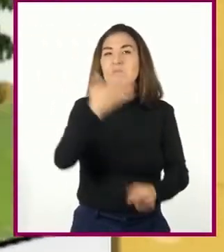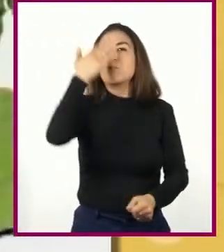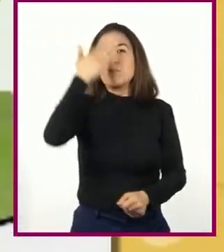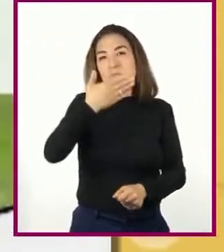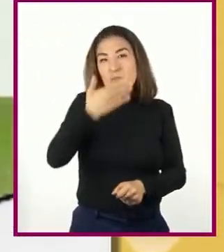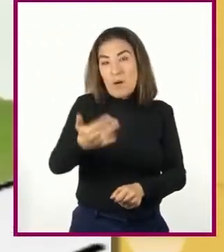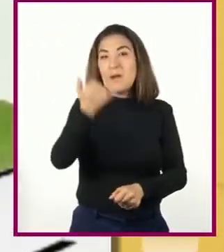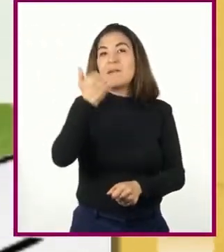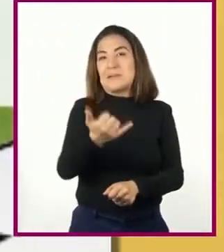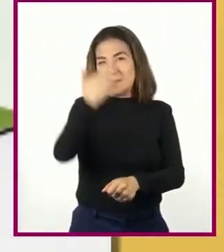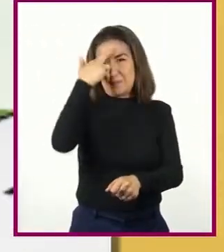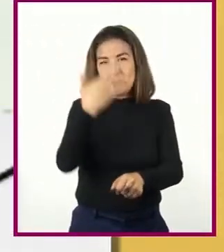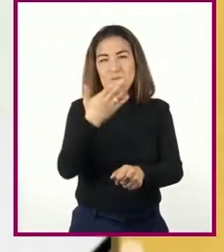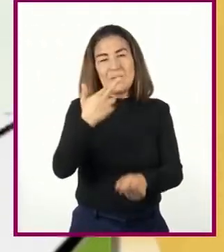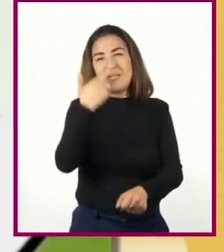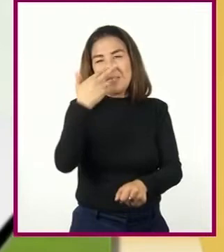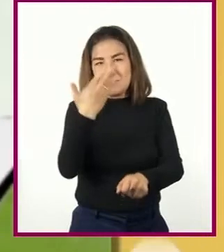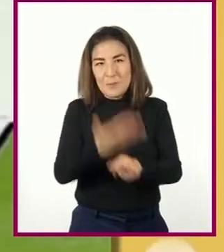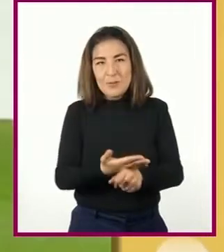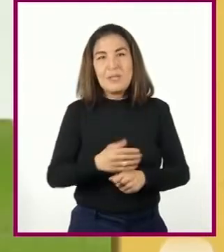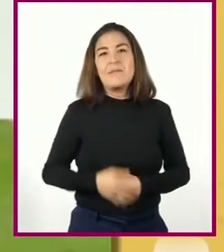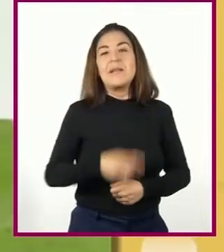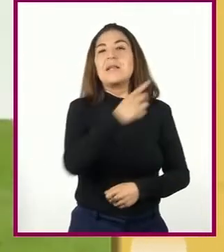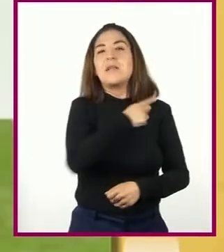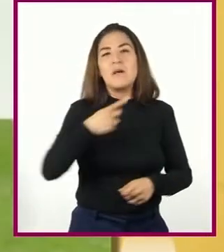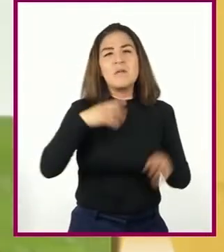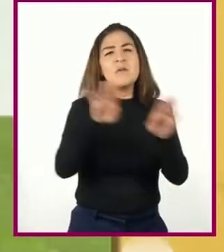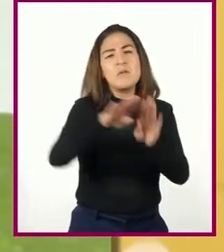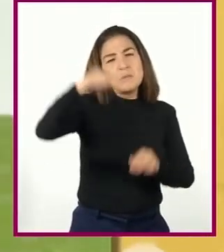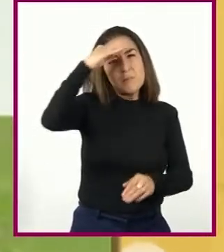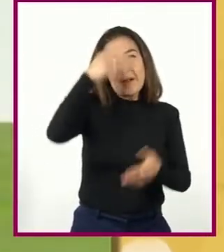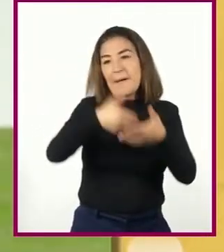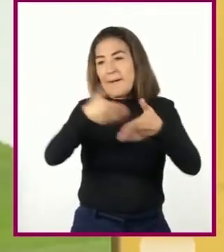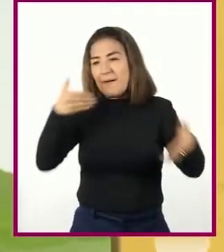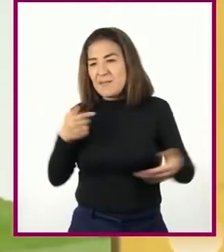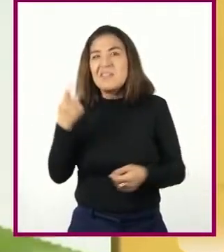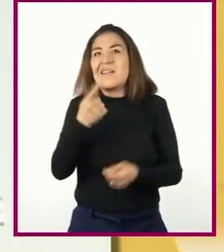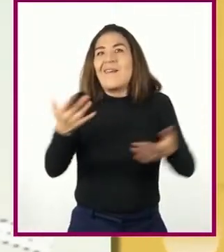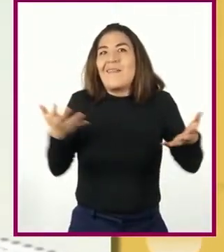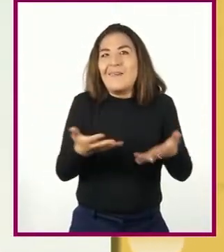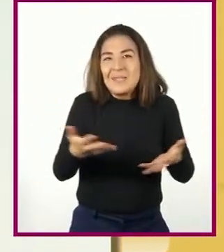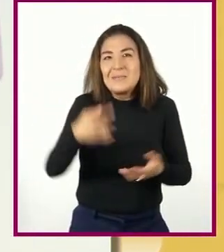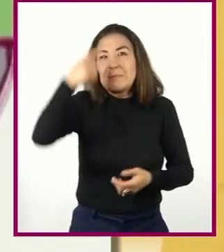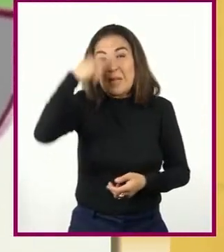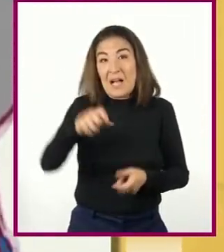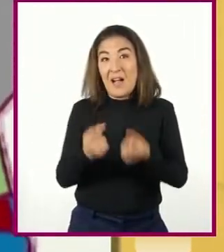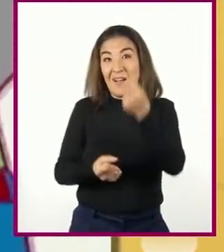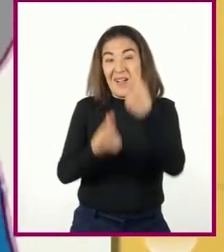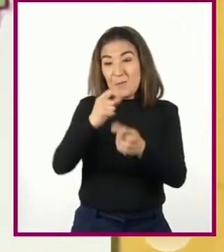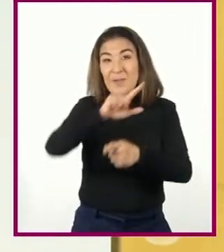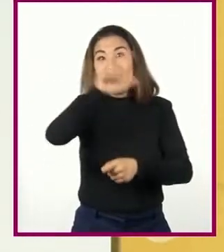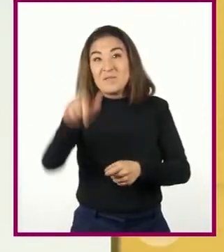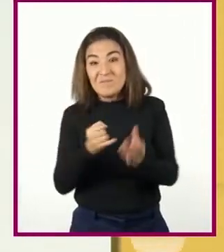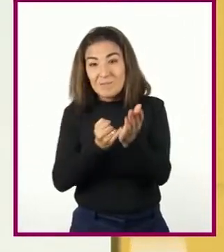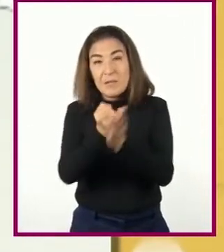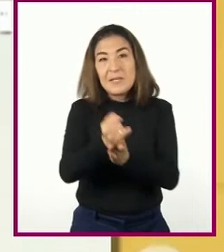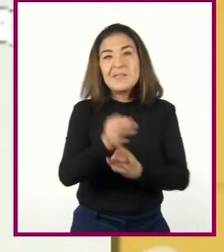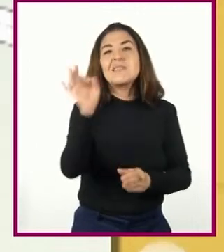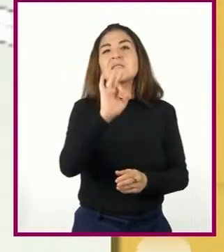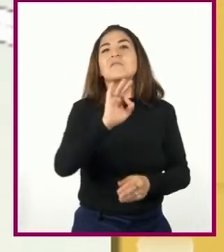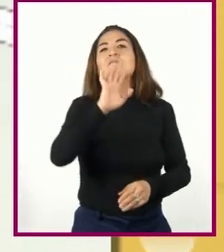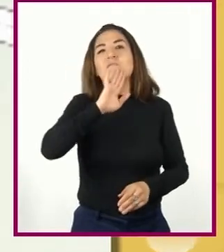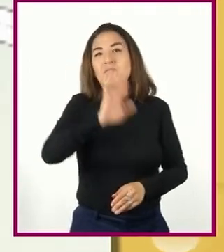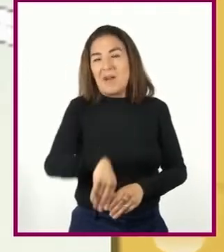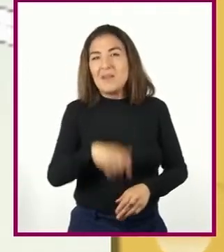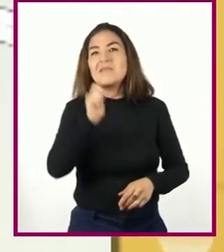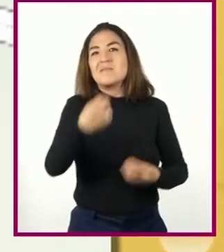responsable. Es importante razonar lo que vamos a hacer, porque algunas de las decisiones que tomamos pueden afectar el rumbo